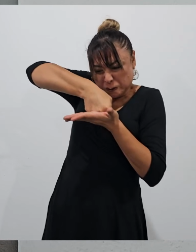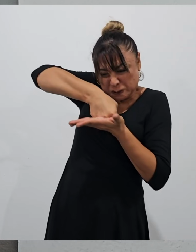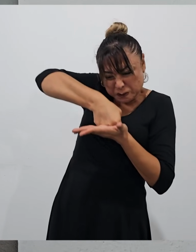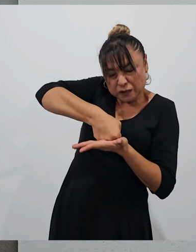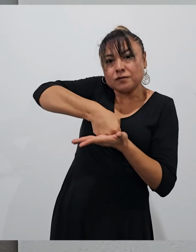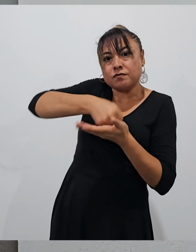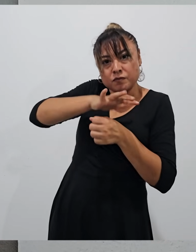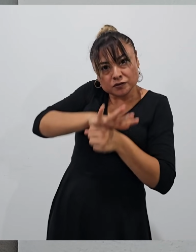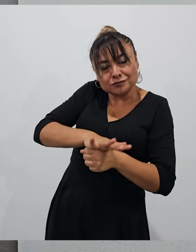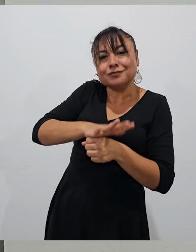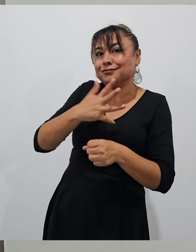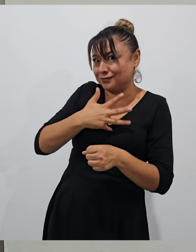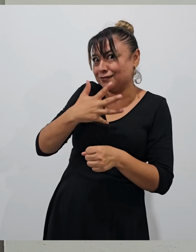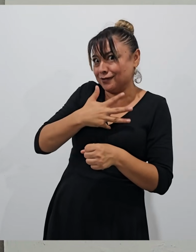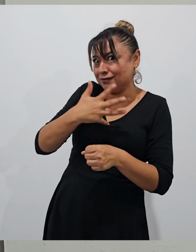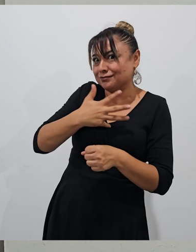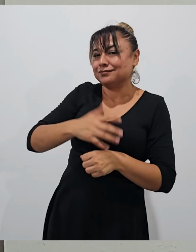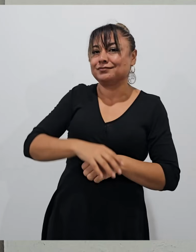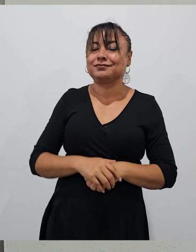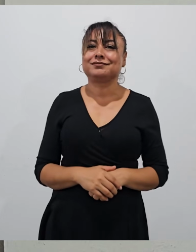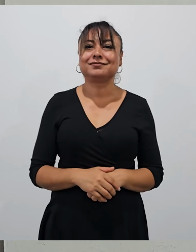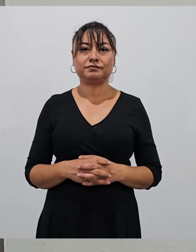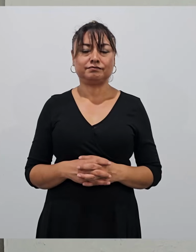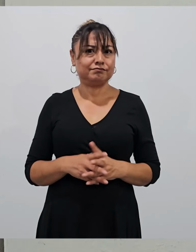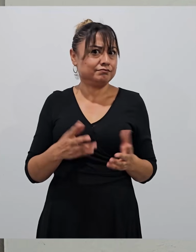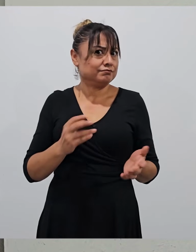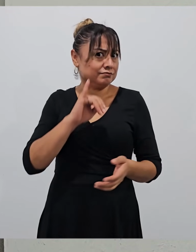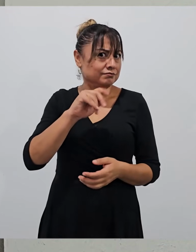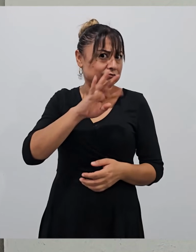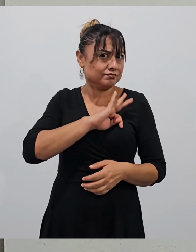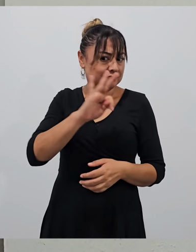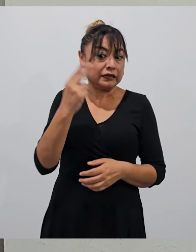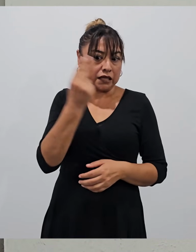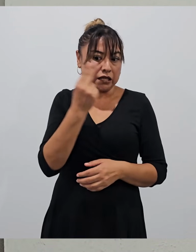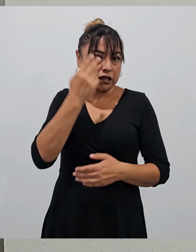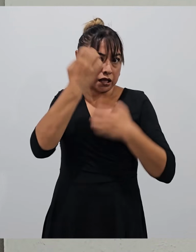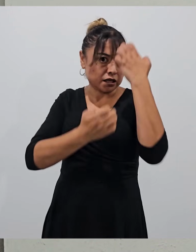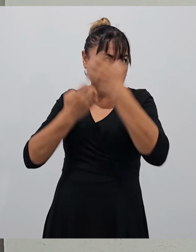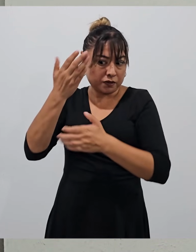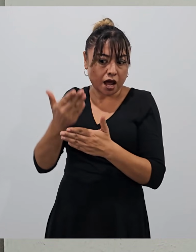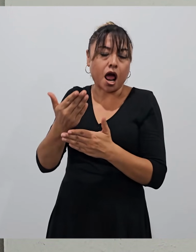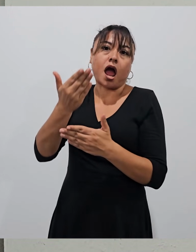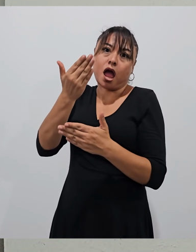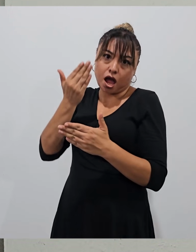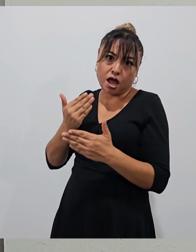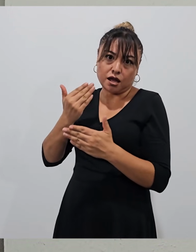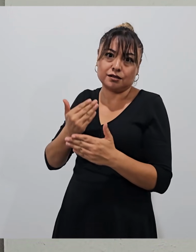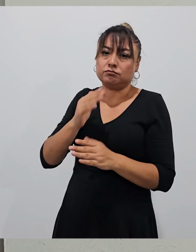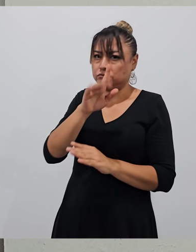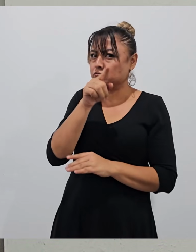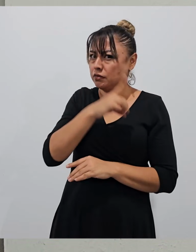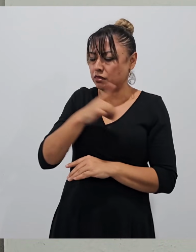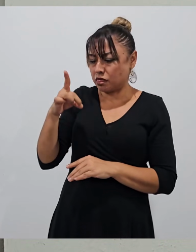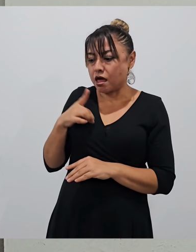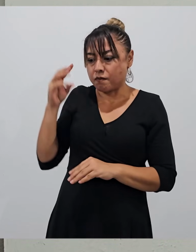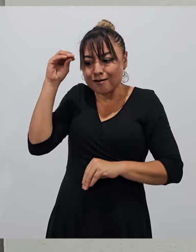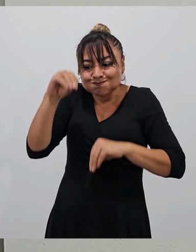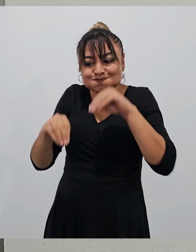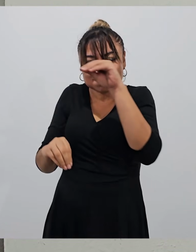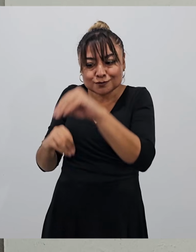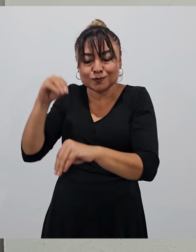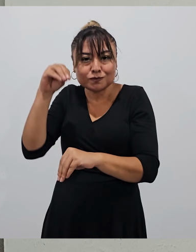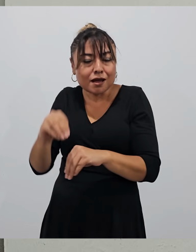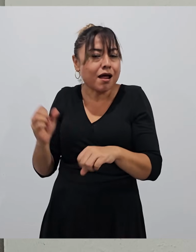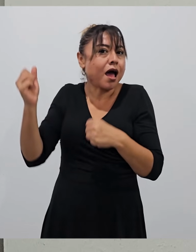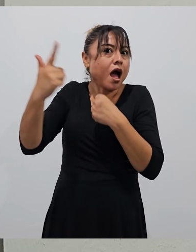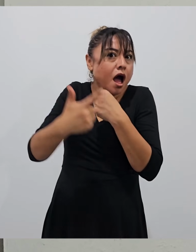existir nada más porque ya no hay suelo. La solución depende del estudio geotécnico, pero en muchos casos lo que tienes que hacer es colocar un elemento que absorba y contenga tanto el